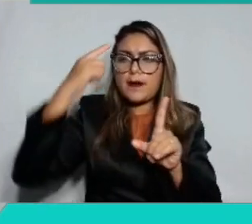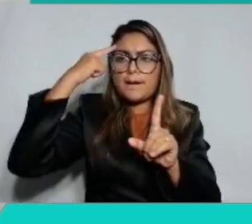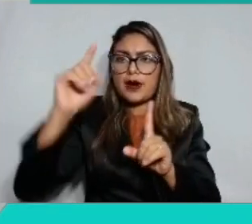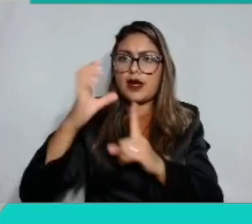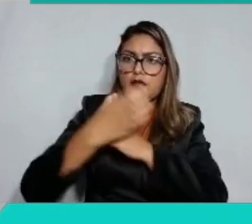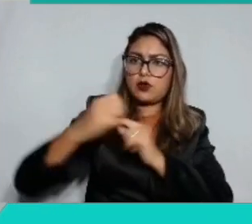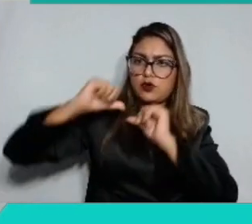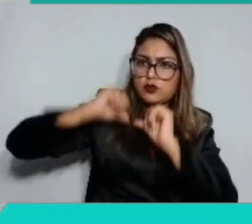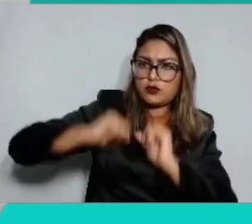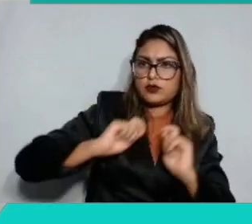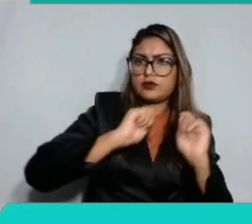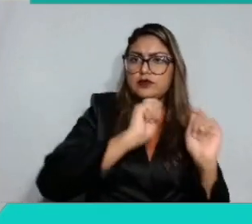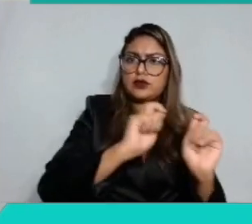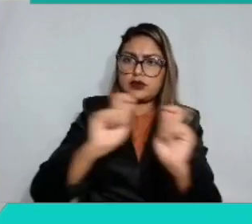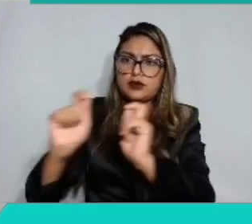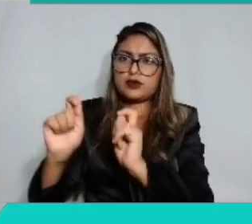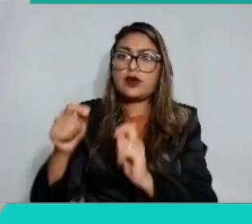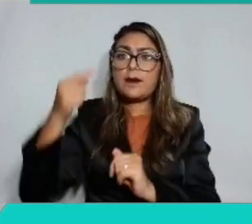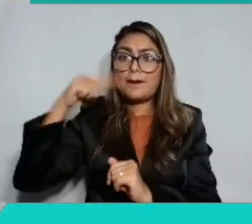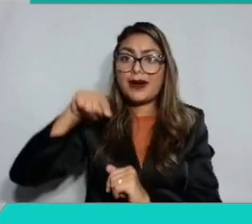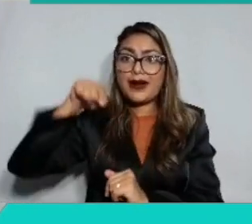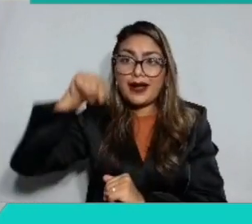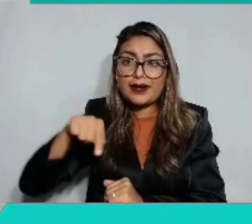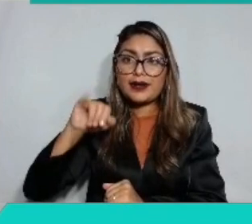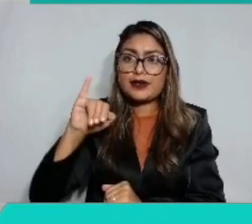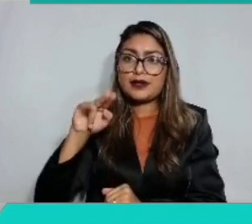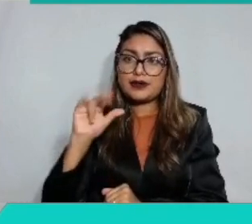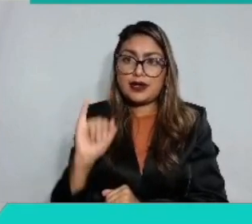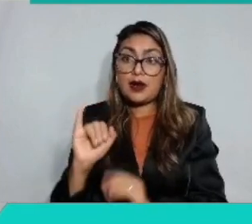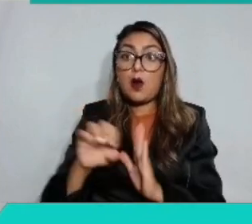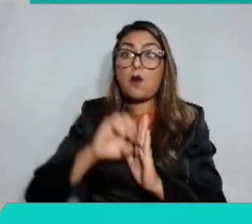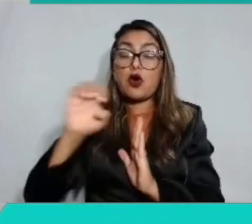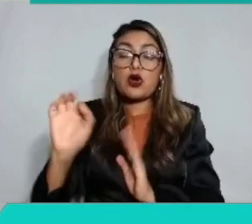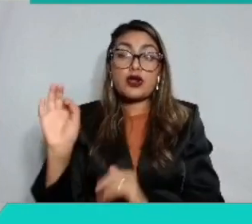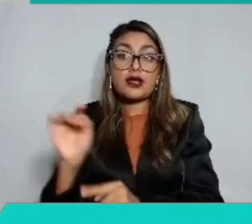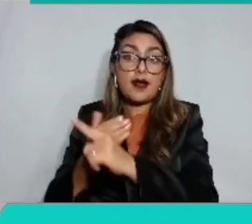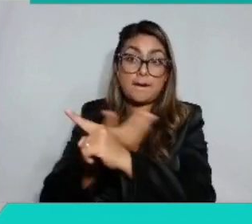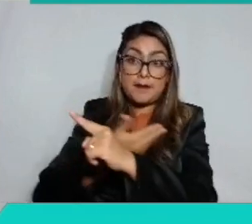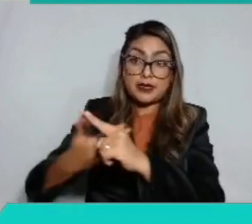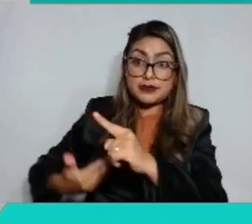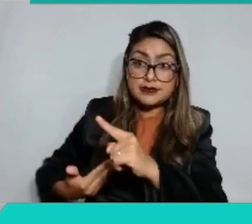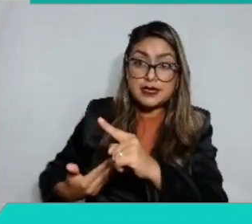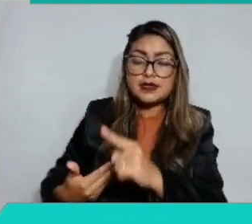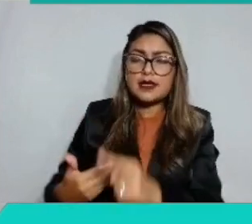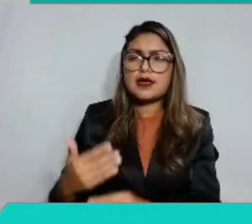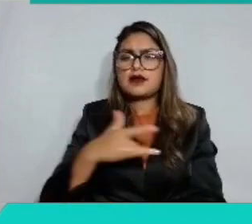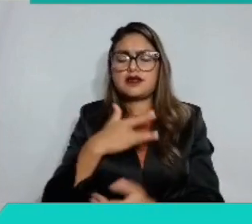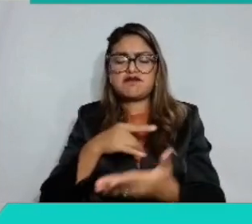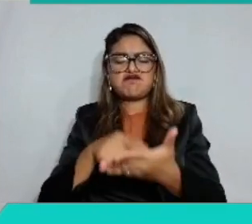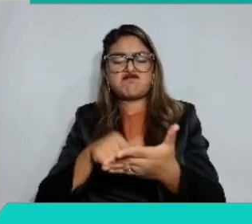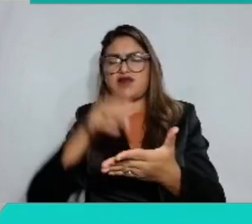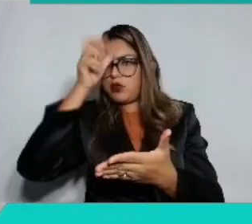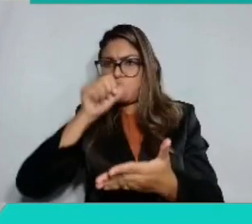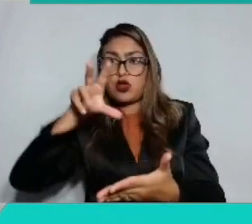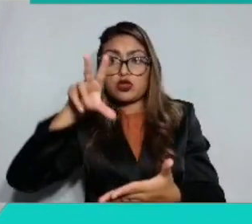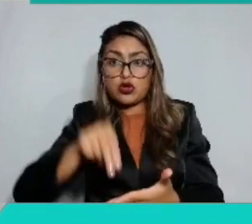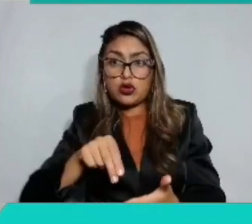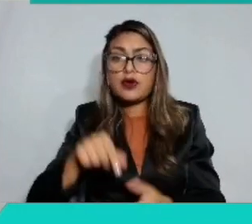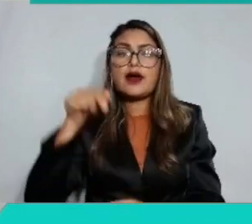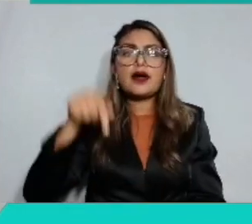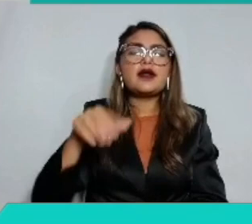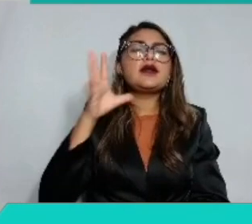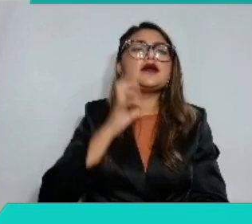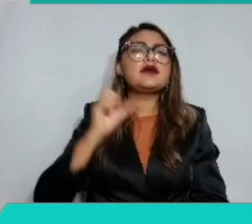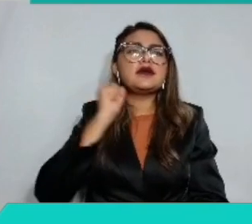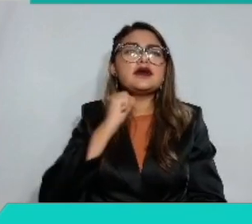inai y en caso de objeción por parte del presidente de la república el senado designa nuevas propuestas